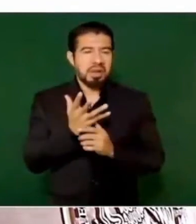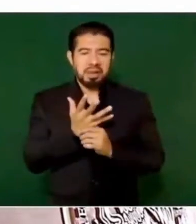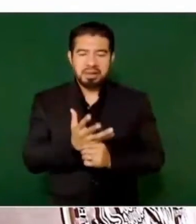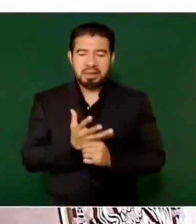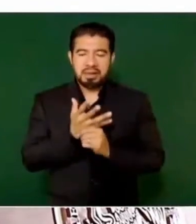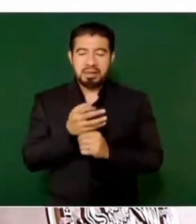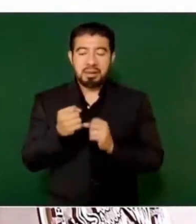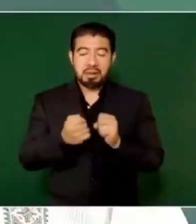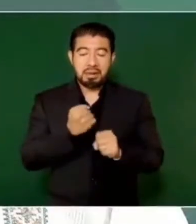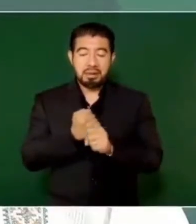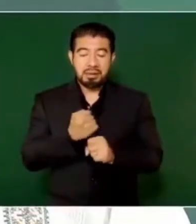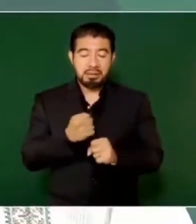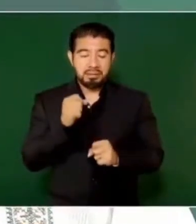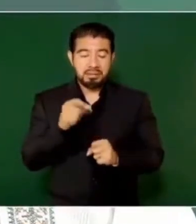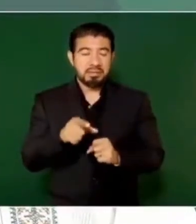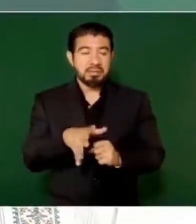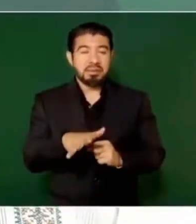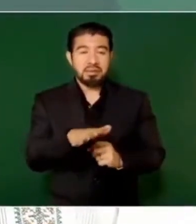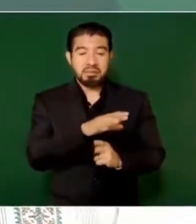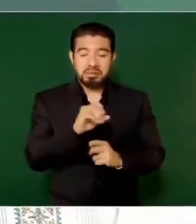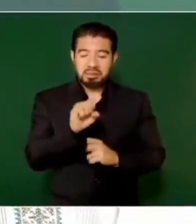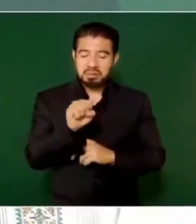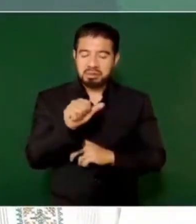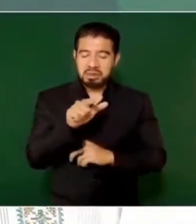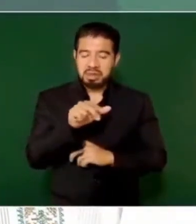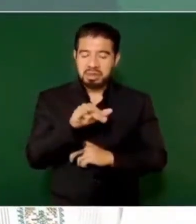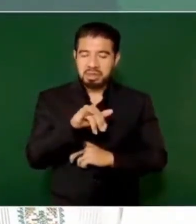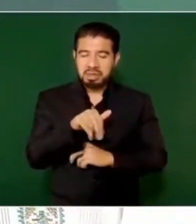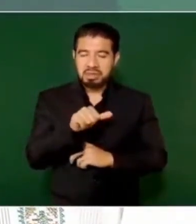durante el gobierno de Salinas.